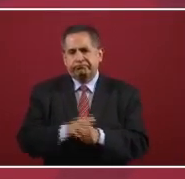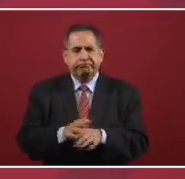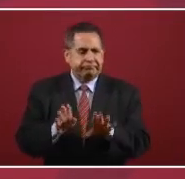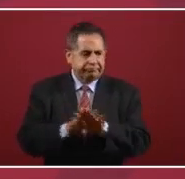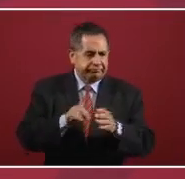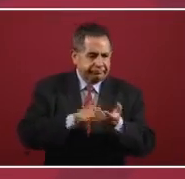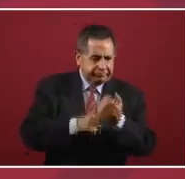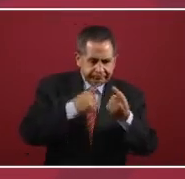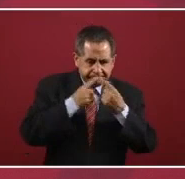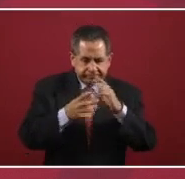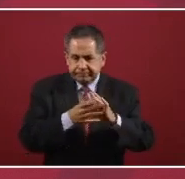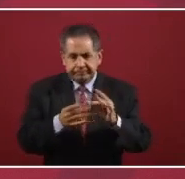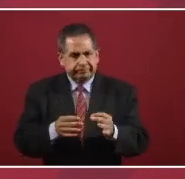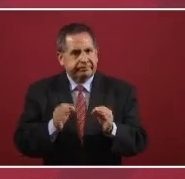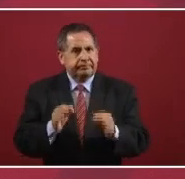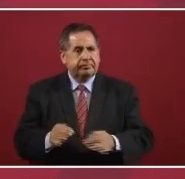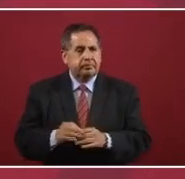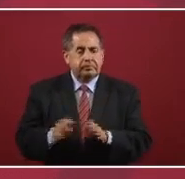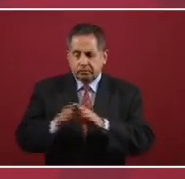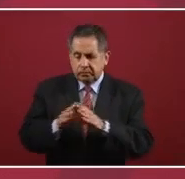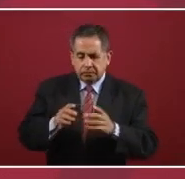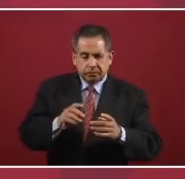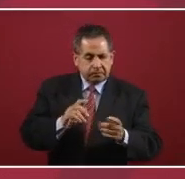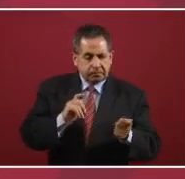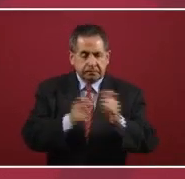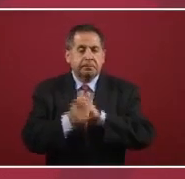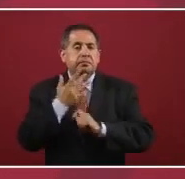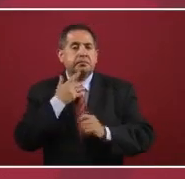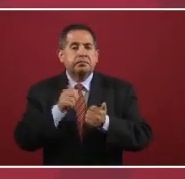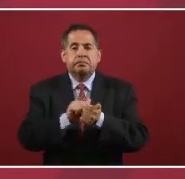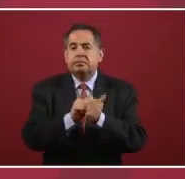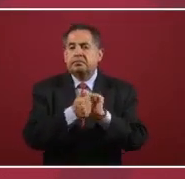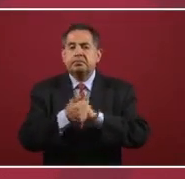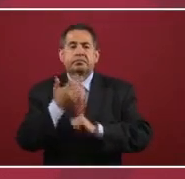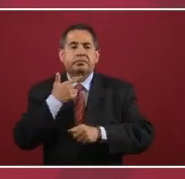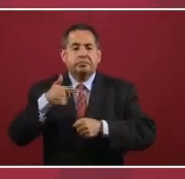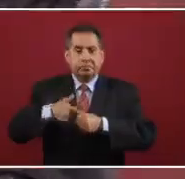la autosuficiencia en producción de gasolinas,